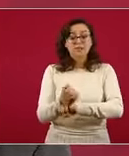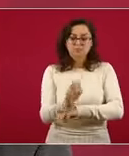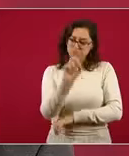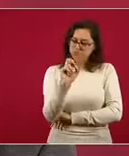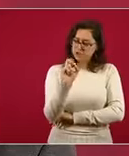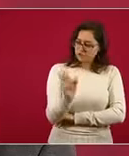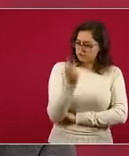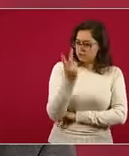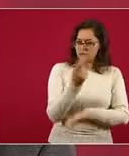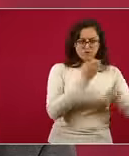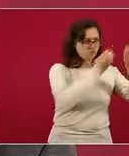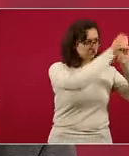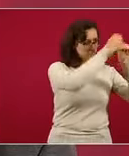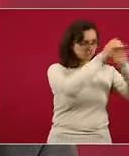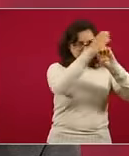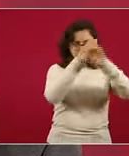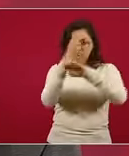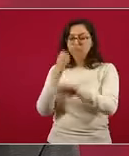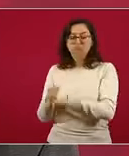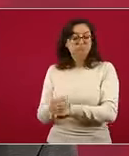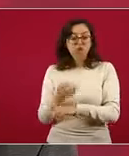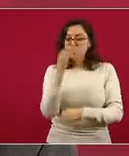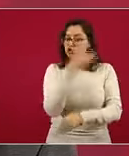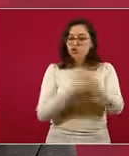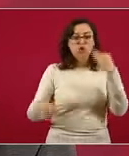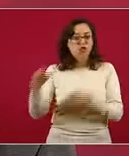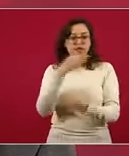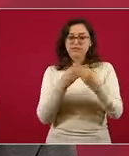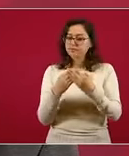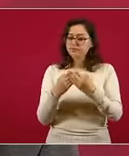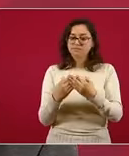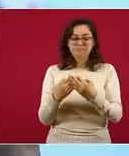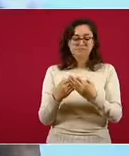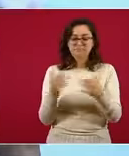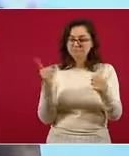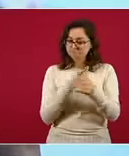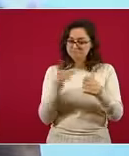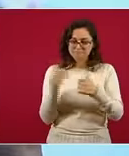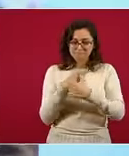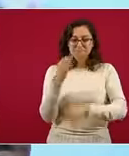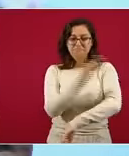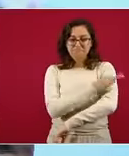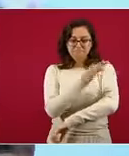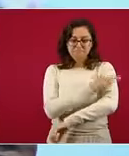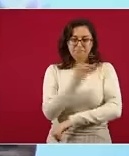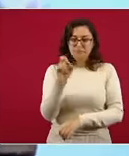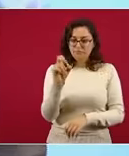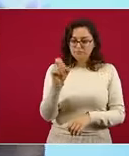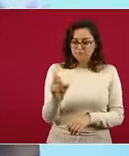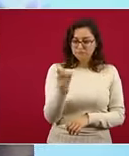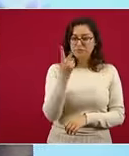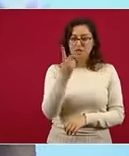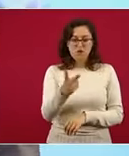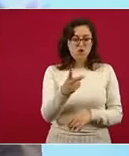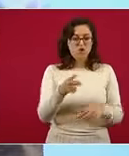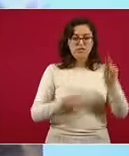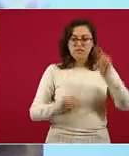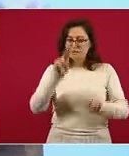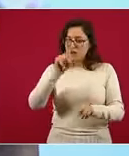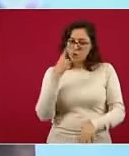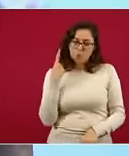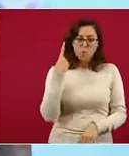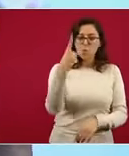32 entidades federativas del país que serán prioritarias. 32 van a ser prioritarias, van a estar en el nivel 1 de prioridad, el mismo